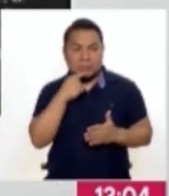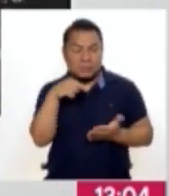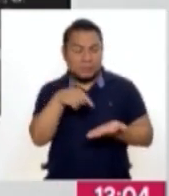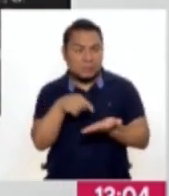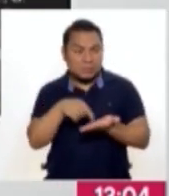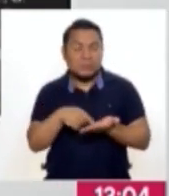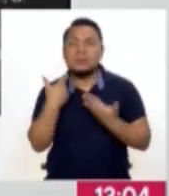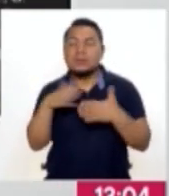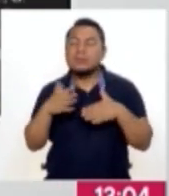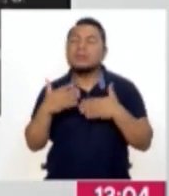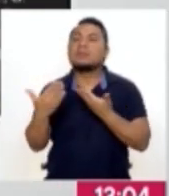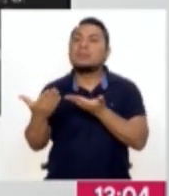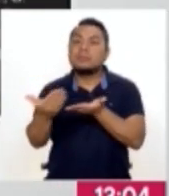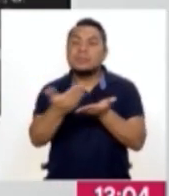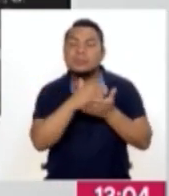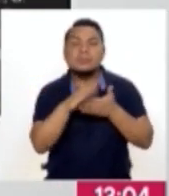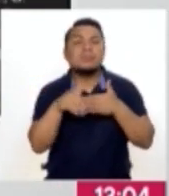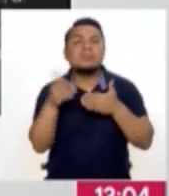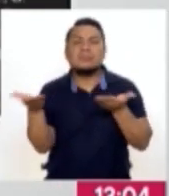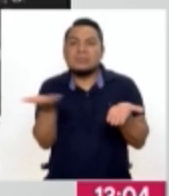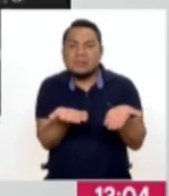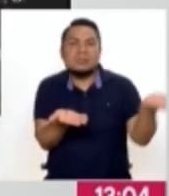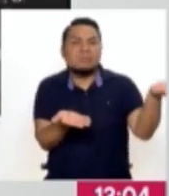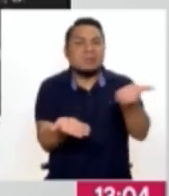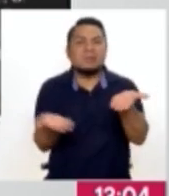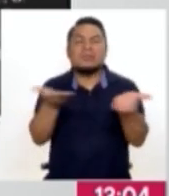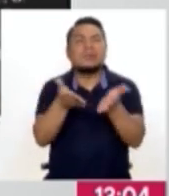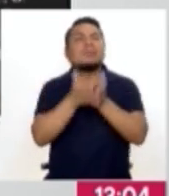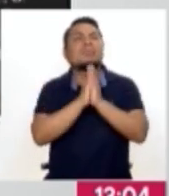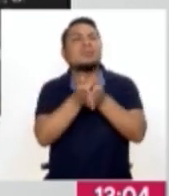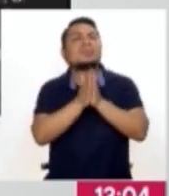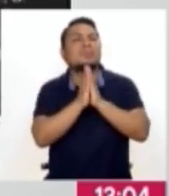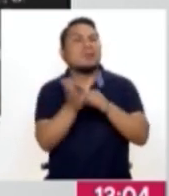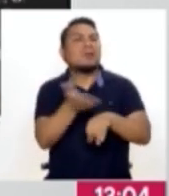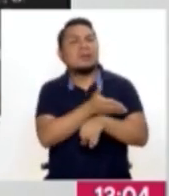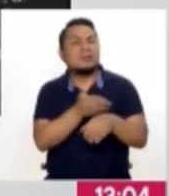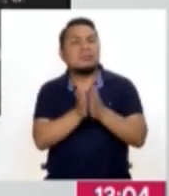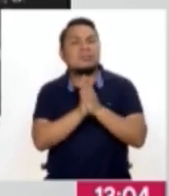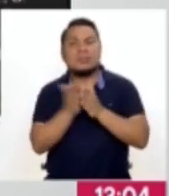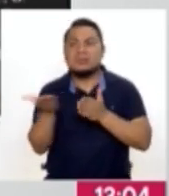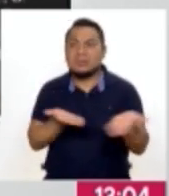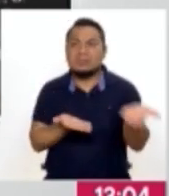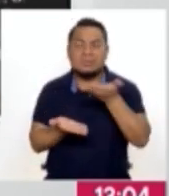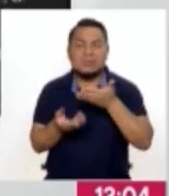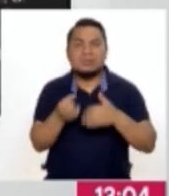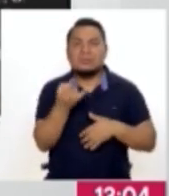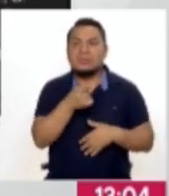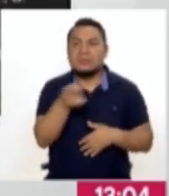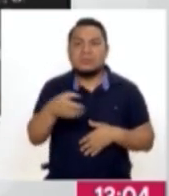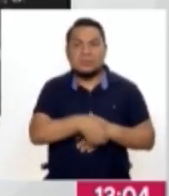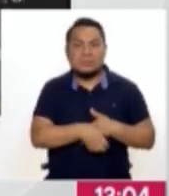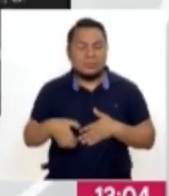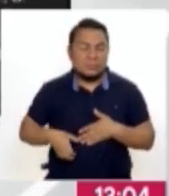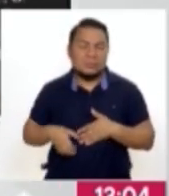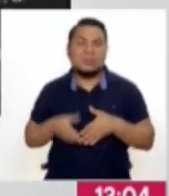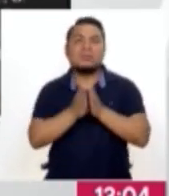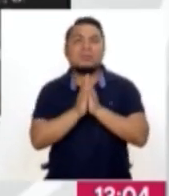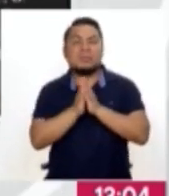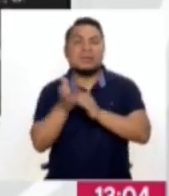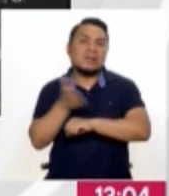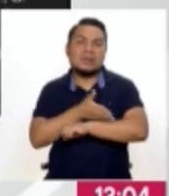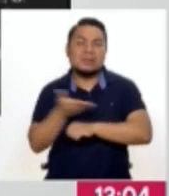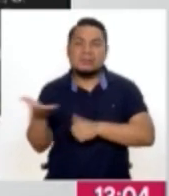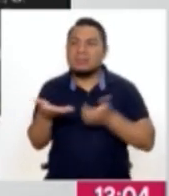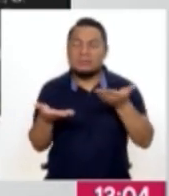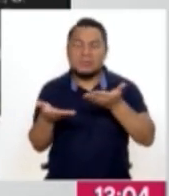están acumulando varias mociones que han sido también planteadas por otros congresistas, ¿no? Y en este caso, pues, la